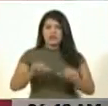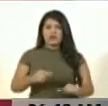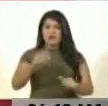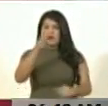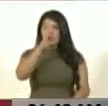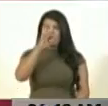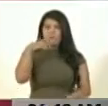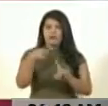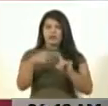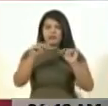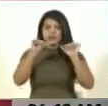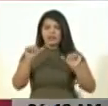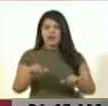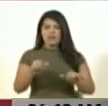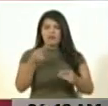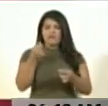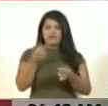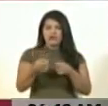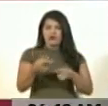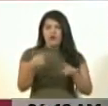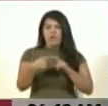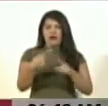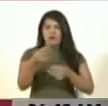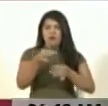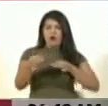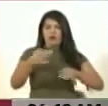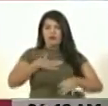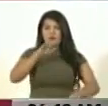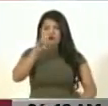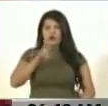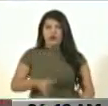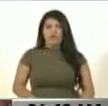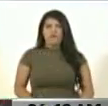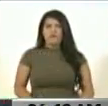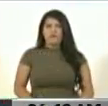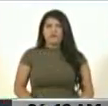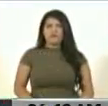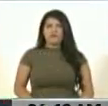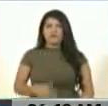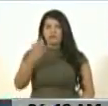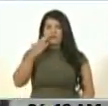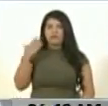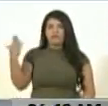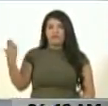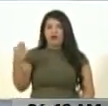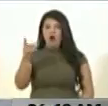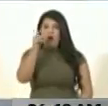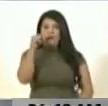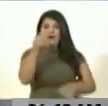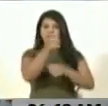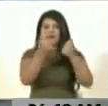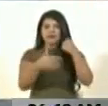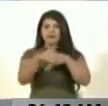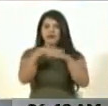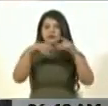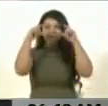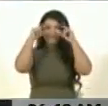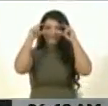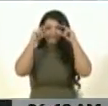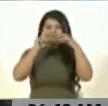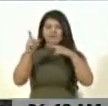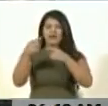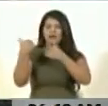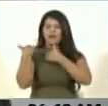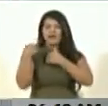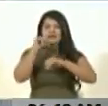sistema financiero y el sistema monetario del país. Gran parte de las declaraciones del viceministro de Prevención y Seguridad